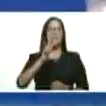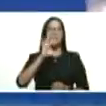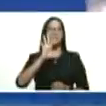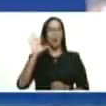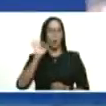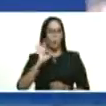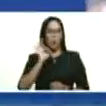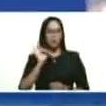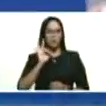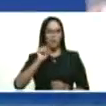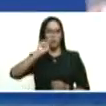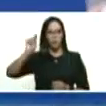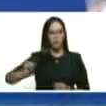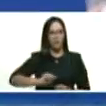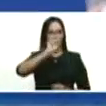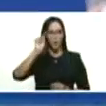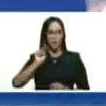35% redondeado.